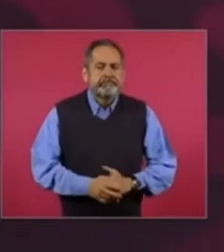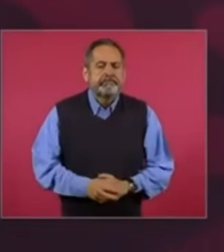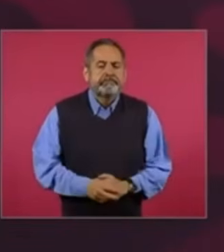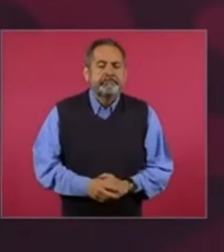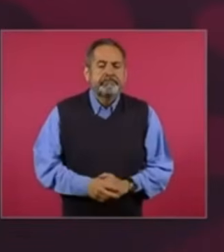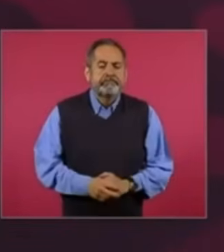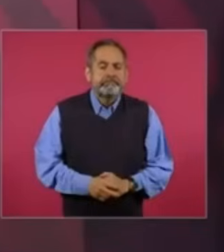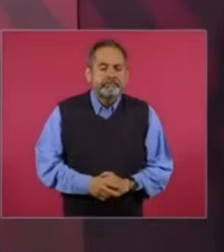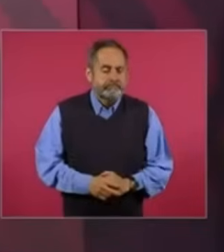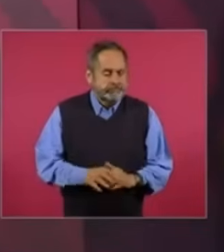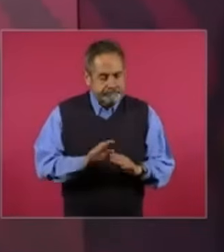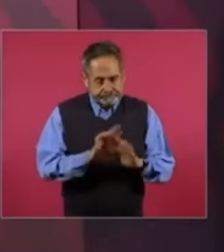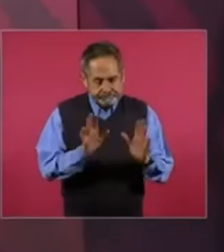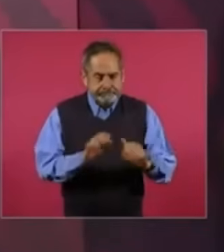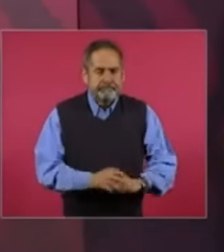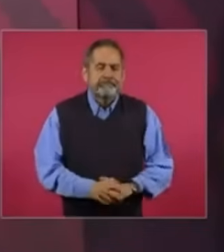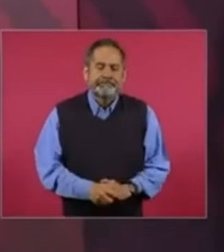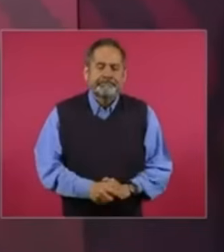ya,